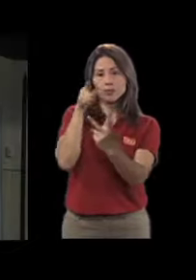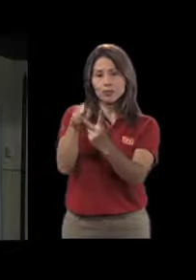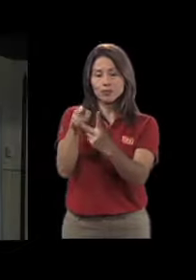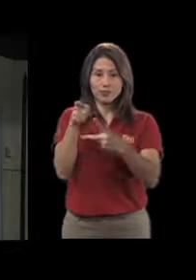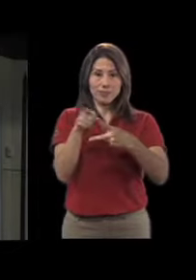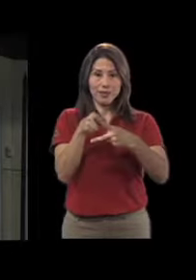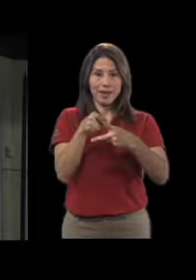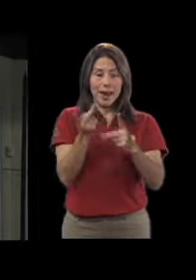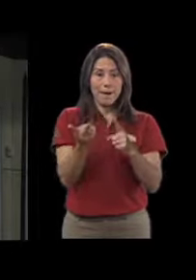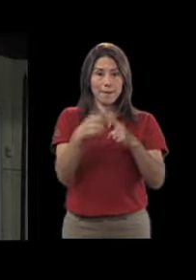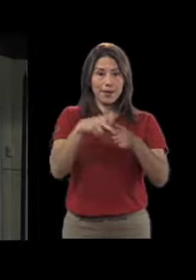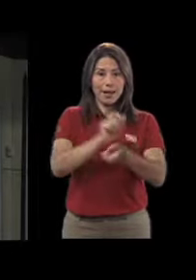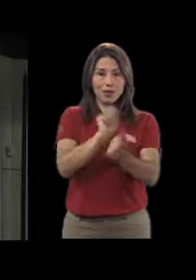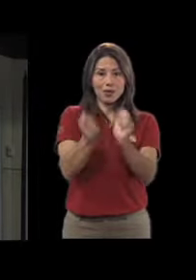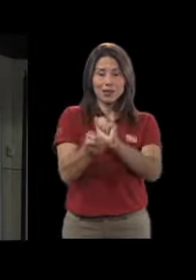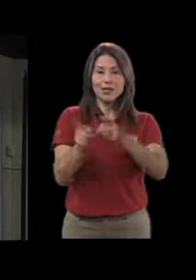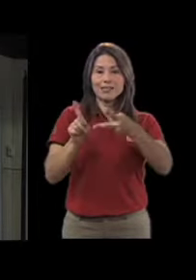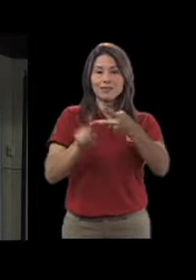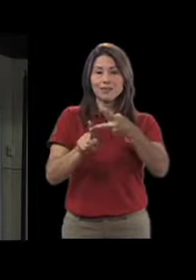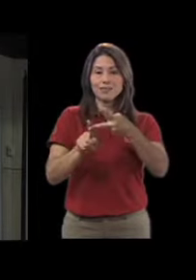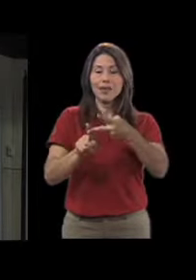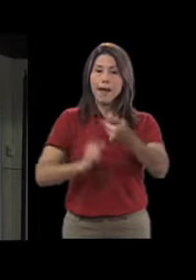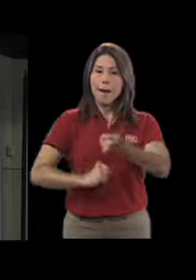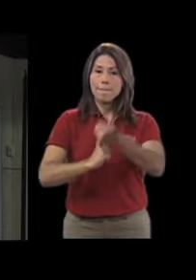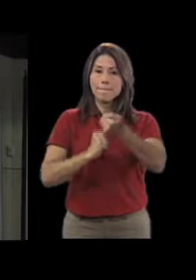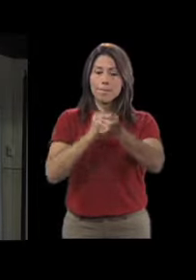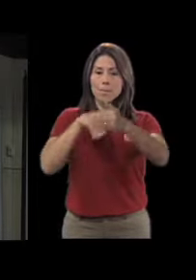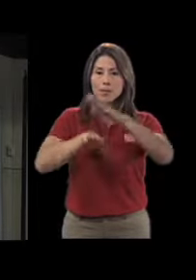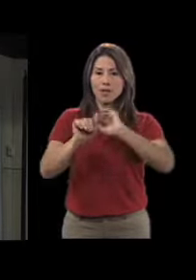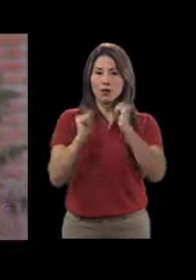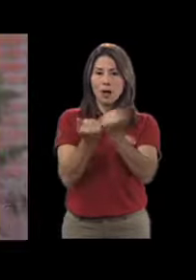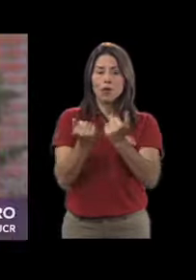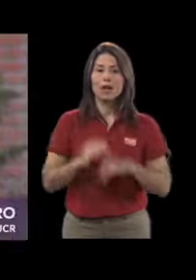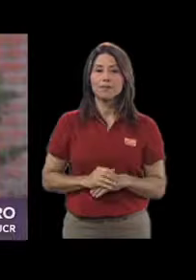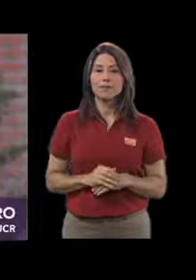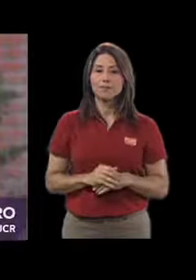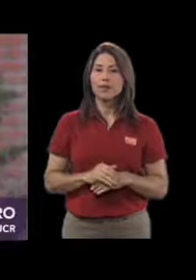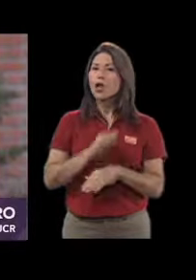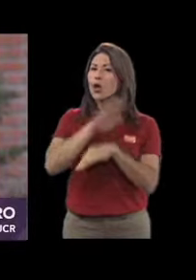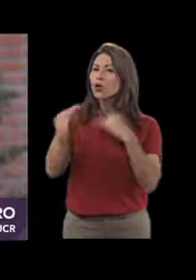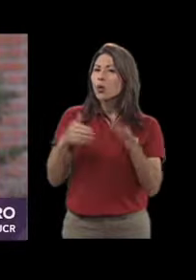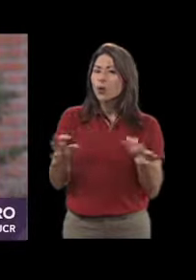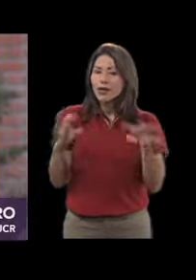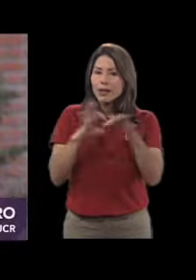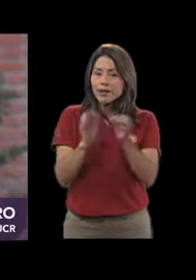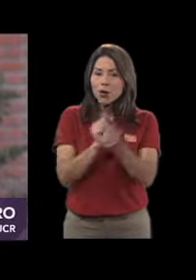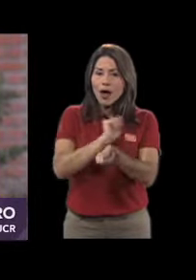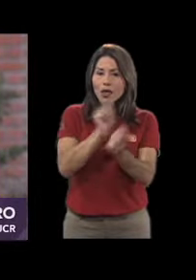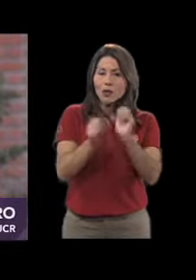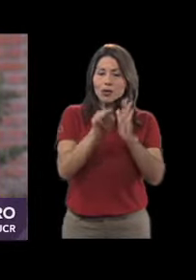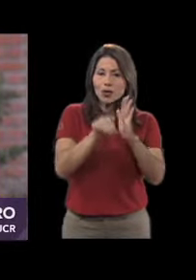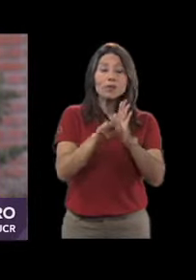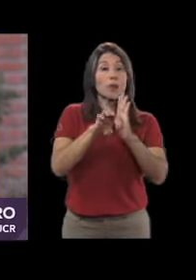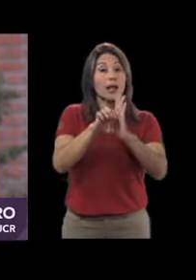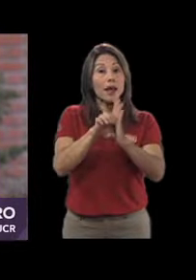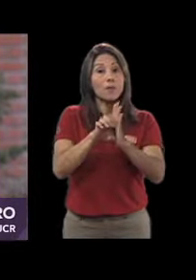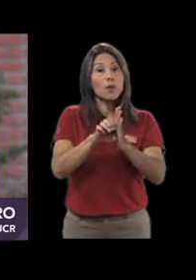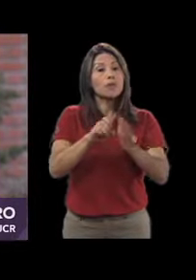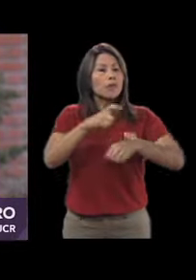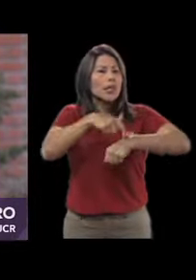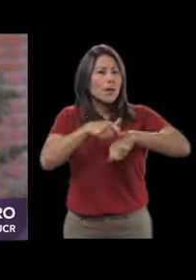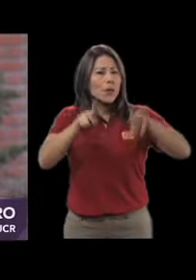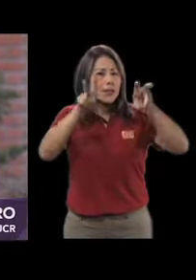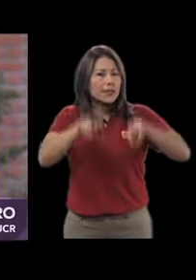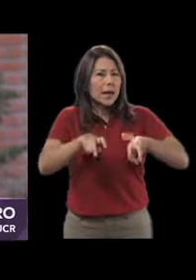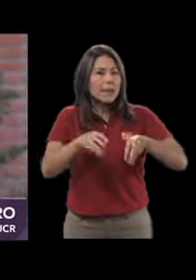aplicación de las adecuaciones y en brindar apoyo en el aula. Se ve todo lo que tiene que ver con la adecuación, por ejemplo, que tengan más tiempo a hora de hacer un